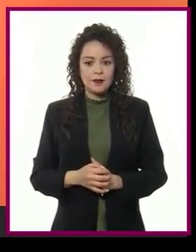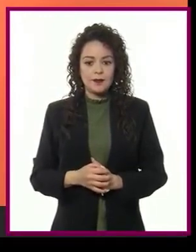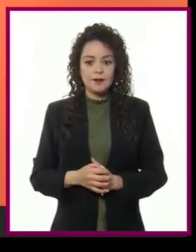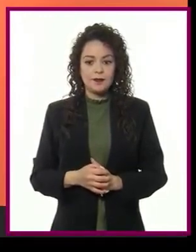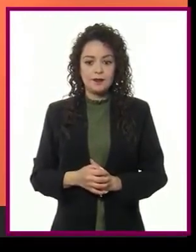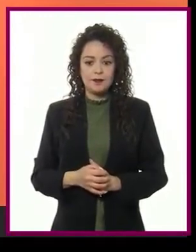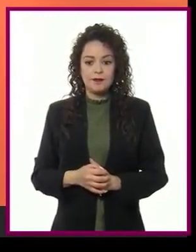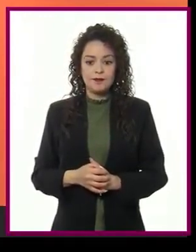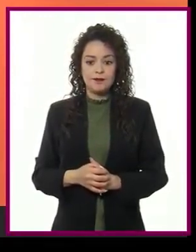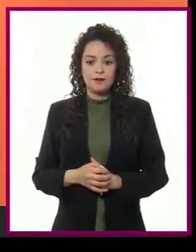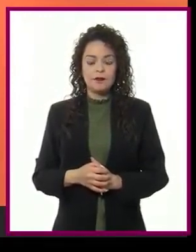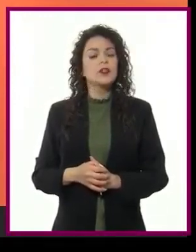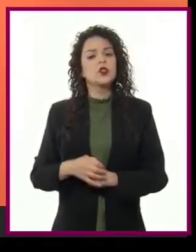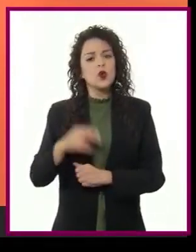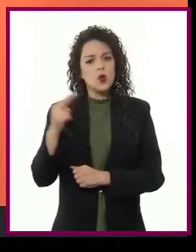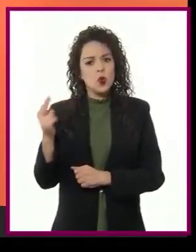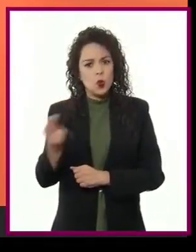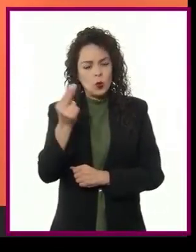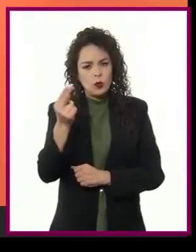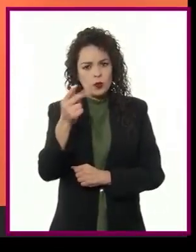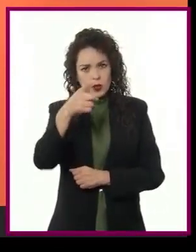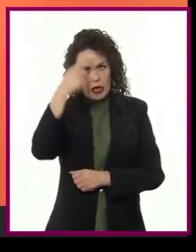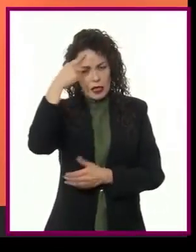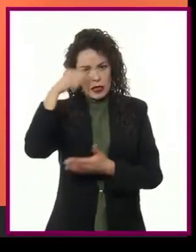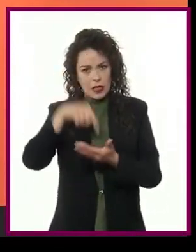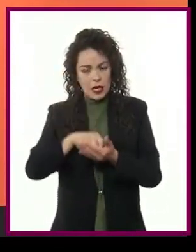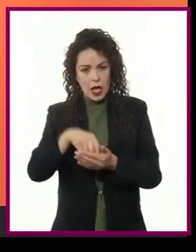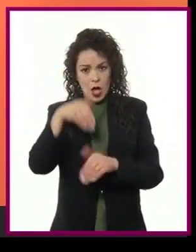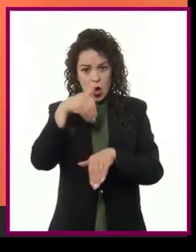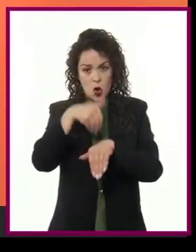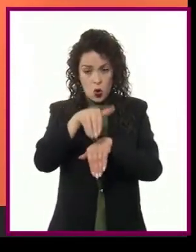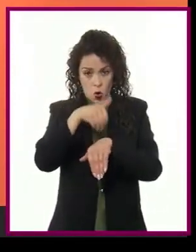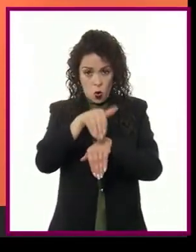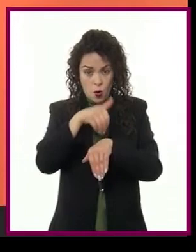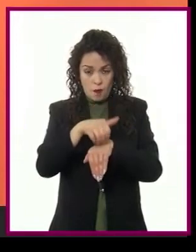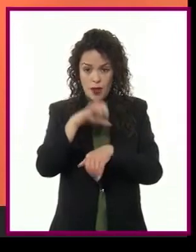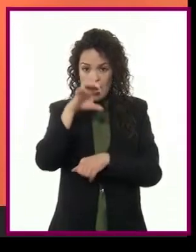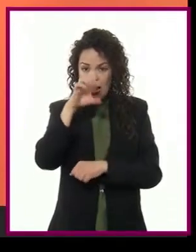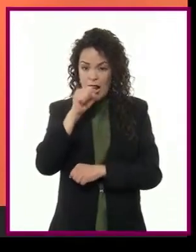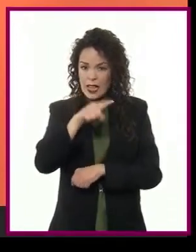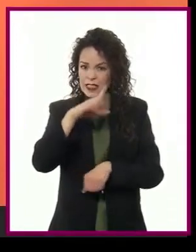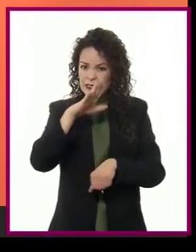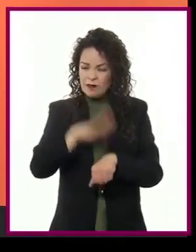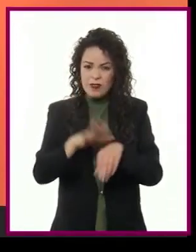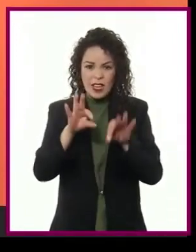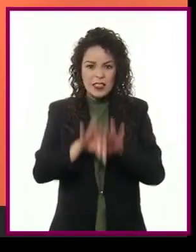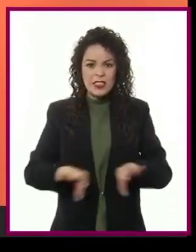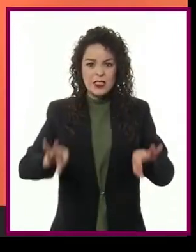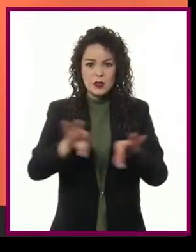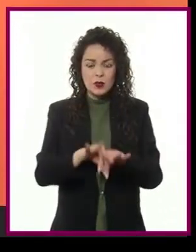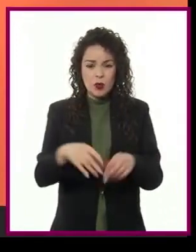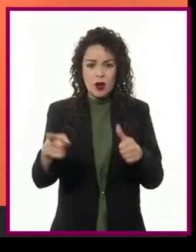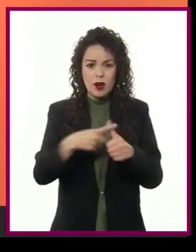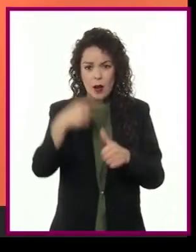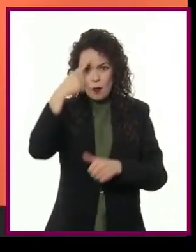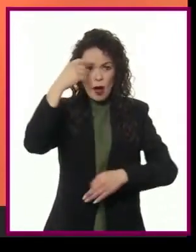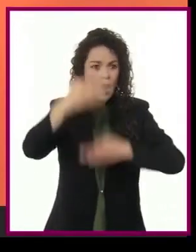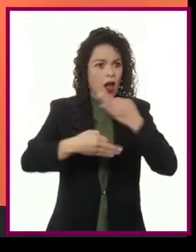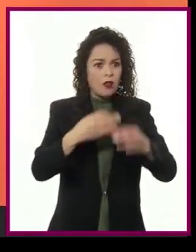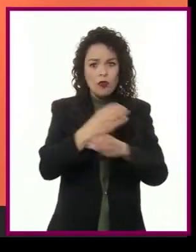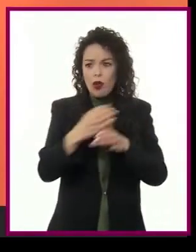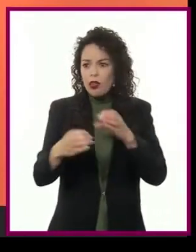Se sabe que usted considera que los números son la esencia de todas las cosas y que en el mundo